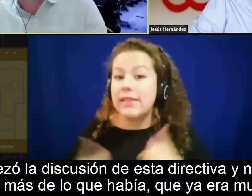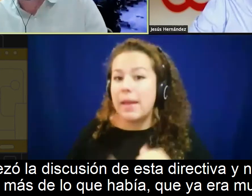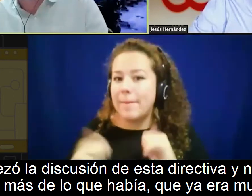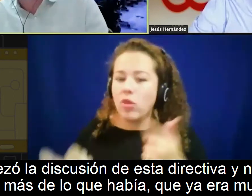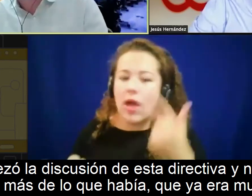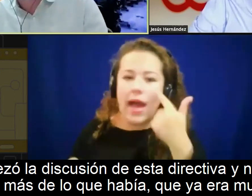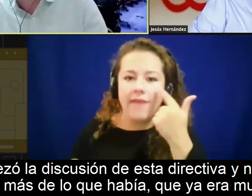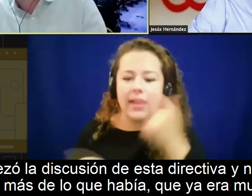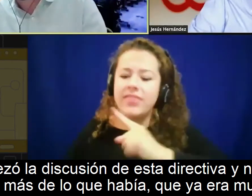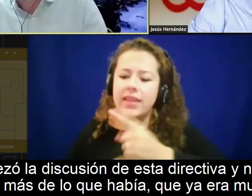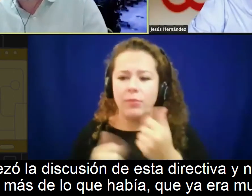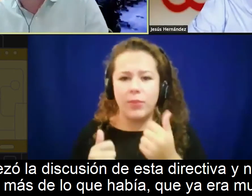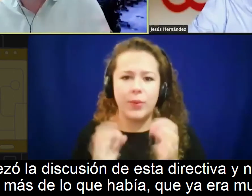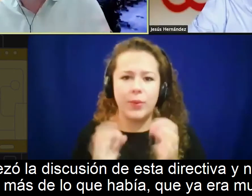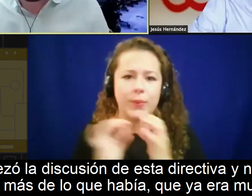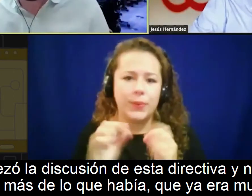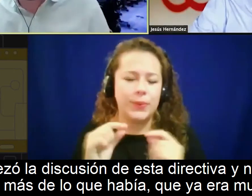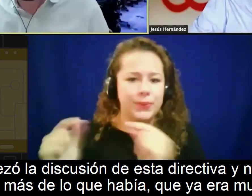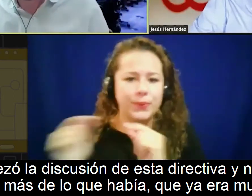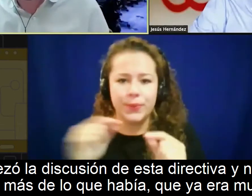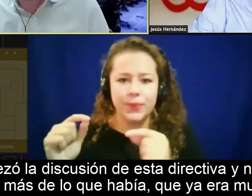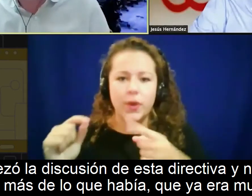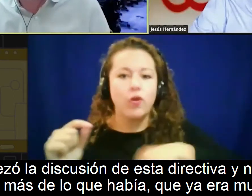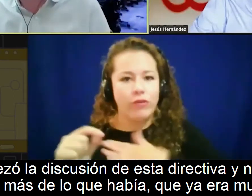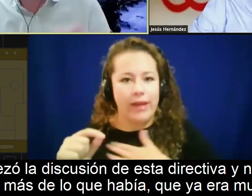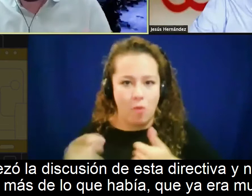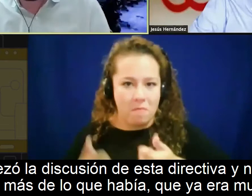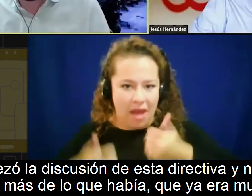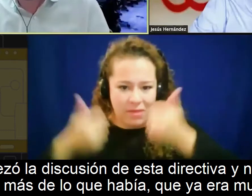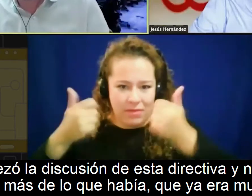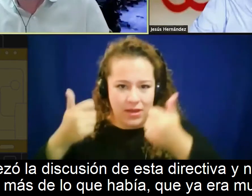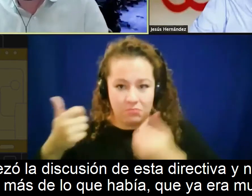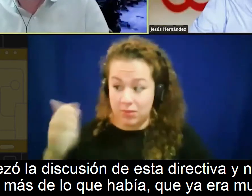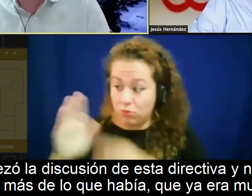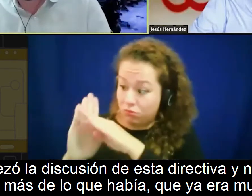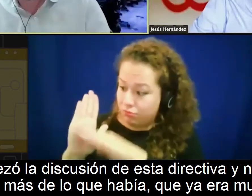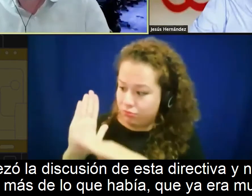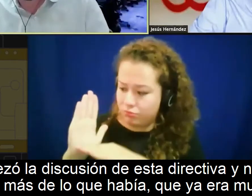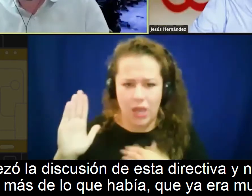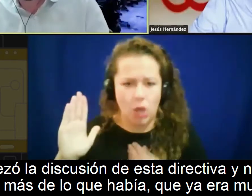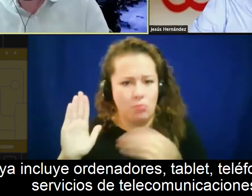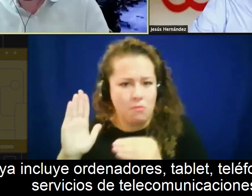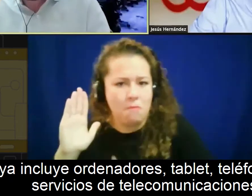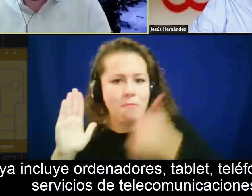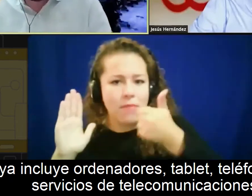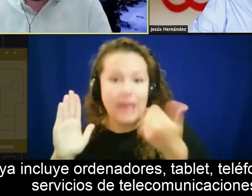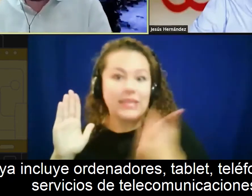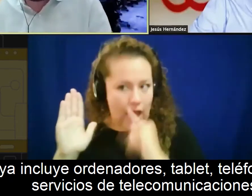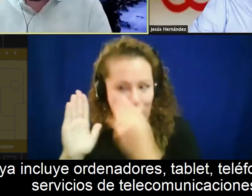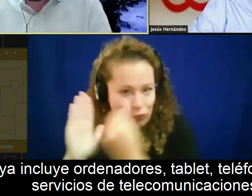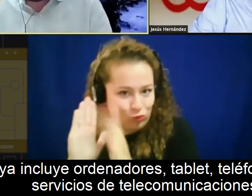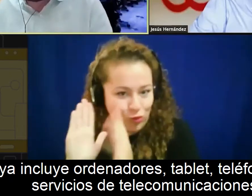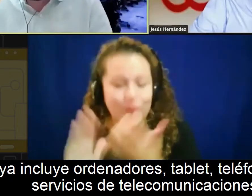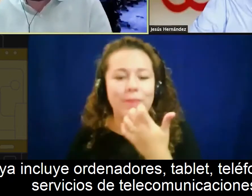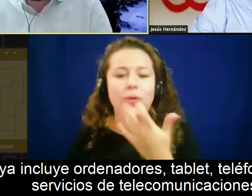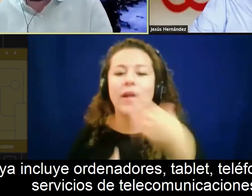esta directiva y nosotros queríamos más de lo que había, que ya era mucho, porque ya incluía, por ejemplo, incluye